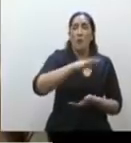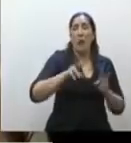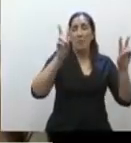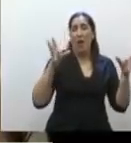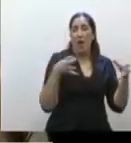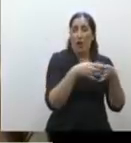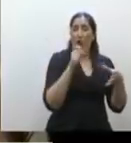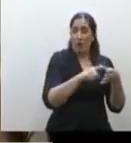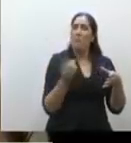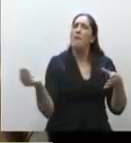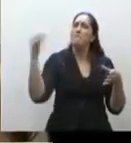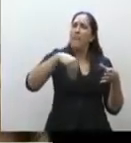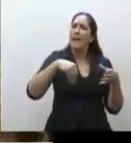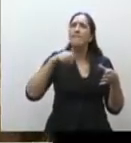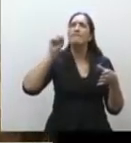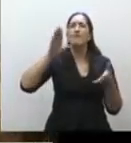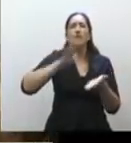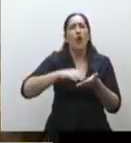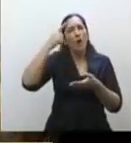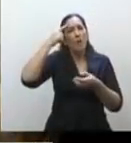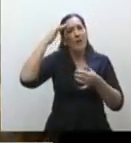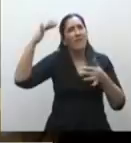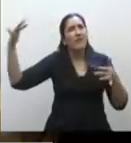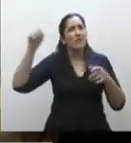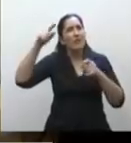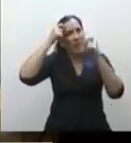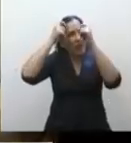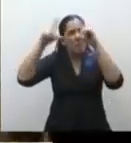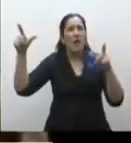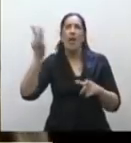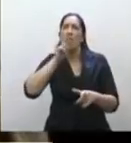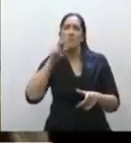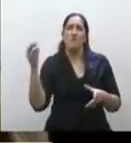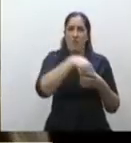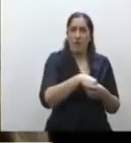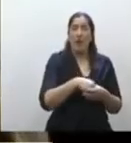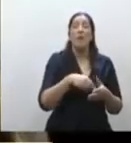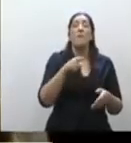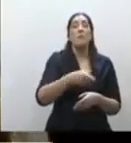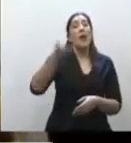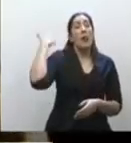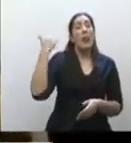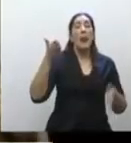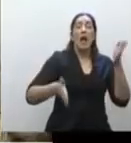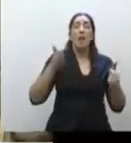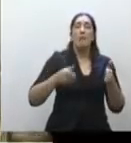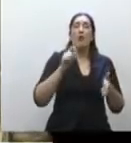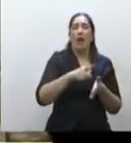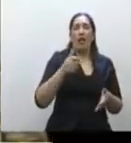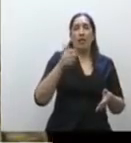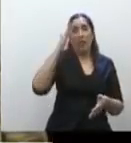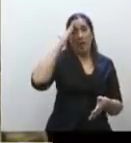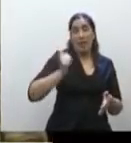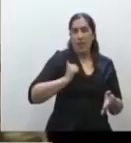peronismo durante décadas y que luego de la década de la dictadura incorporamos la cuestión democrática y entonces